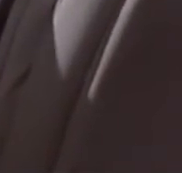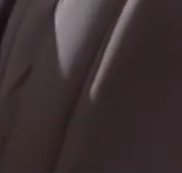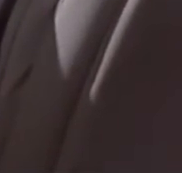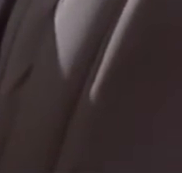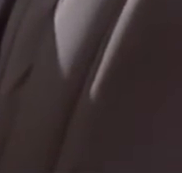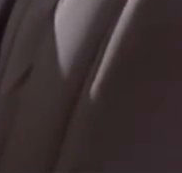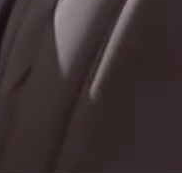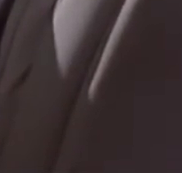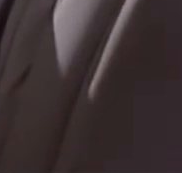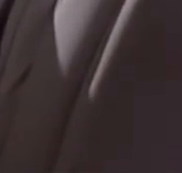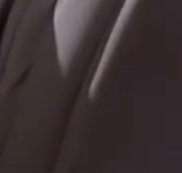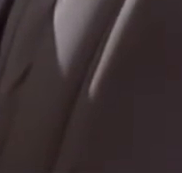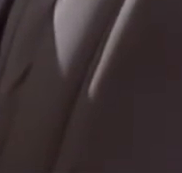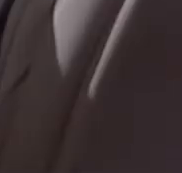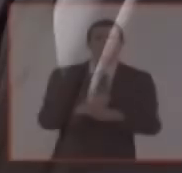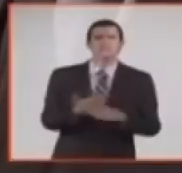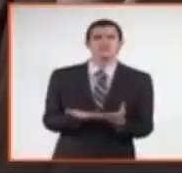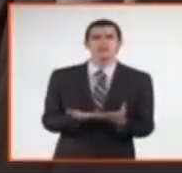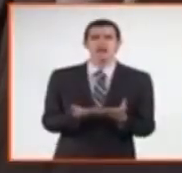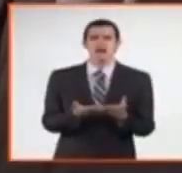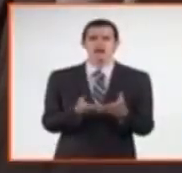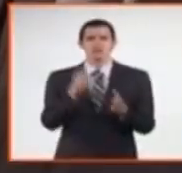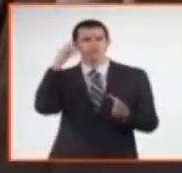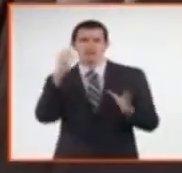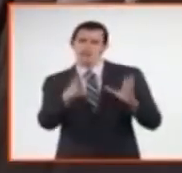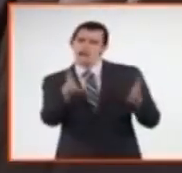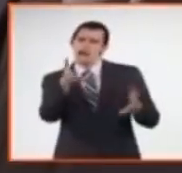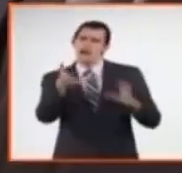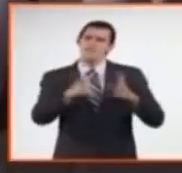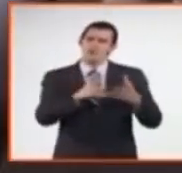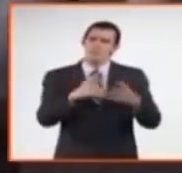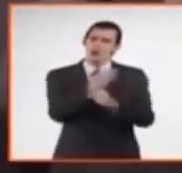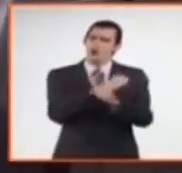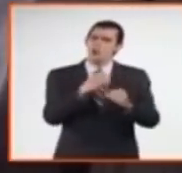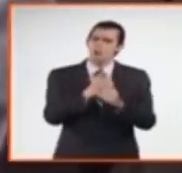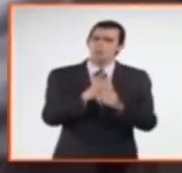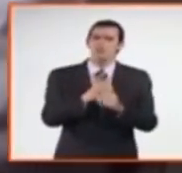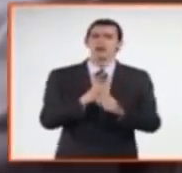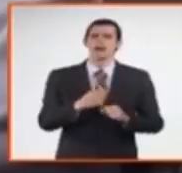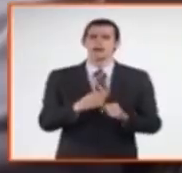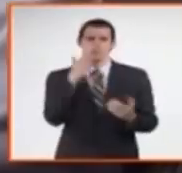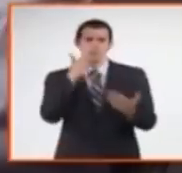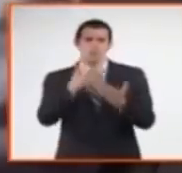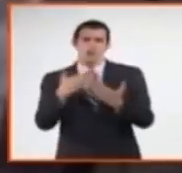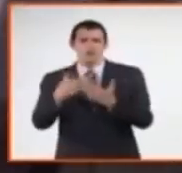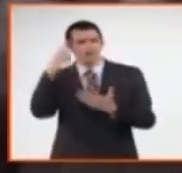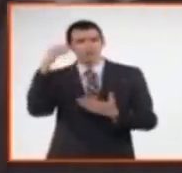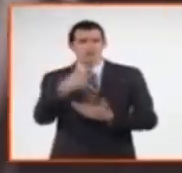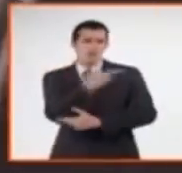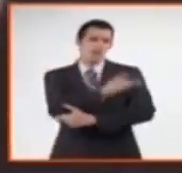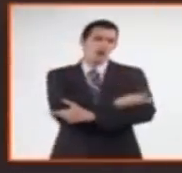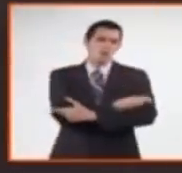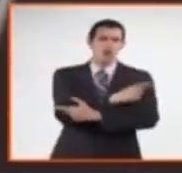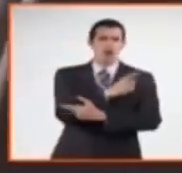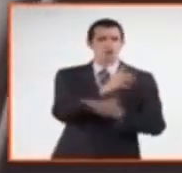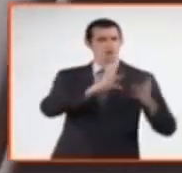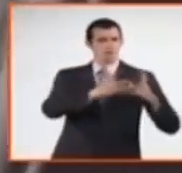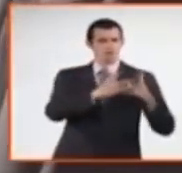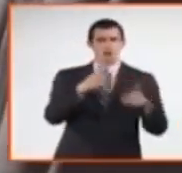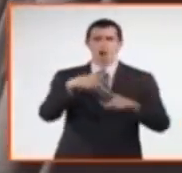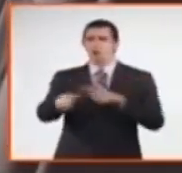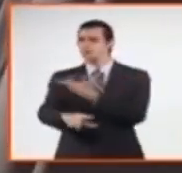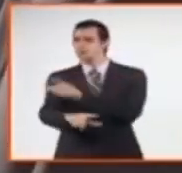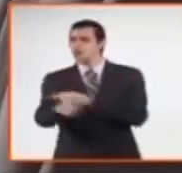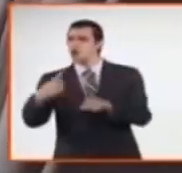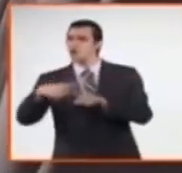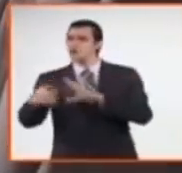significa que potencialidades tenés que meter o luego decir vincular más de una vacuna para enfrentar un virus como como éste y bueno está testando